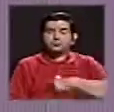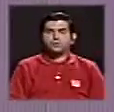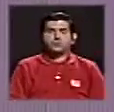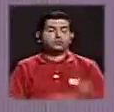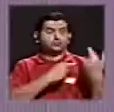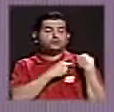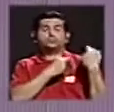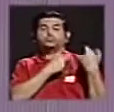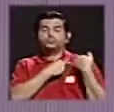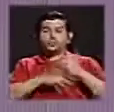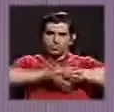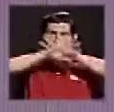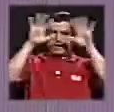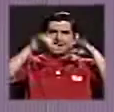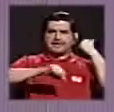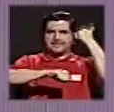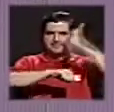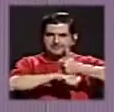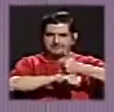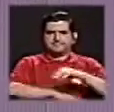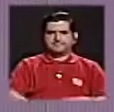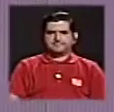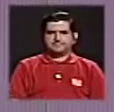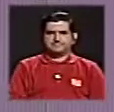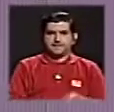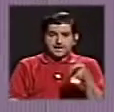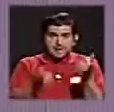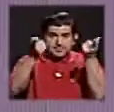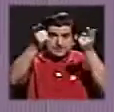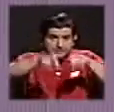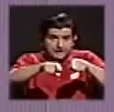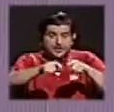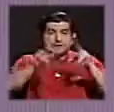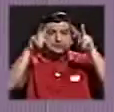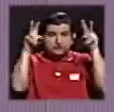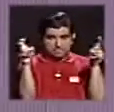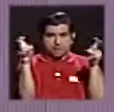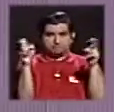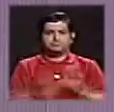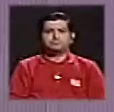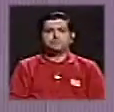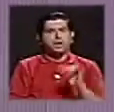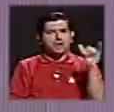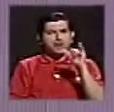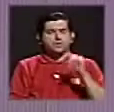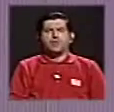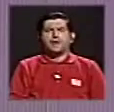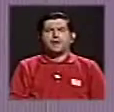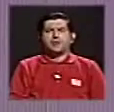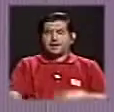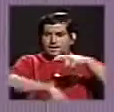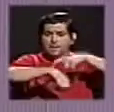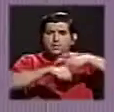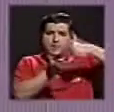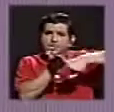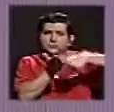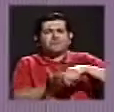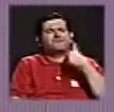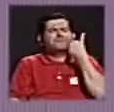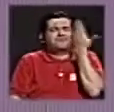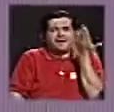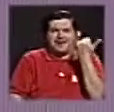una responsabilidad y hemos sido claros en posicionarnos claramente con respecto a este tema, porque también en esta coyuntura electoral es muy